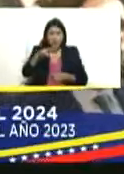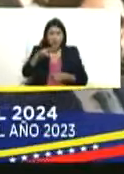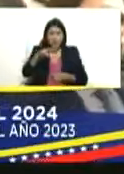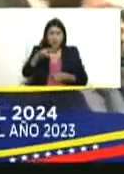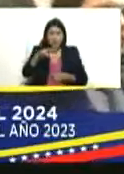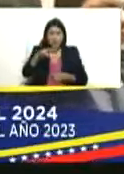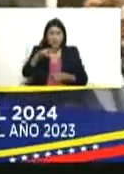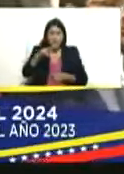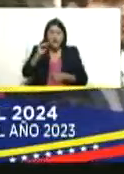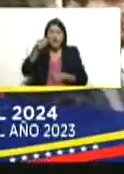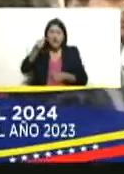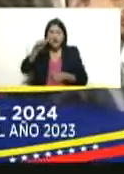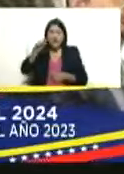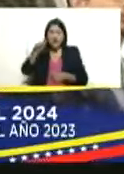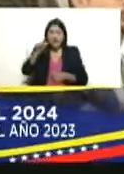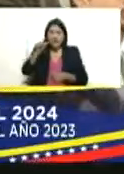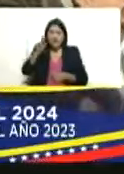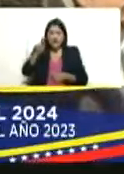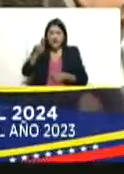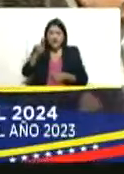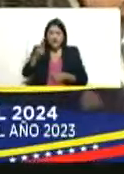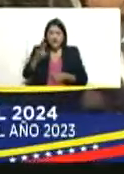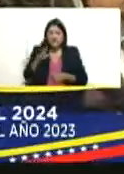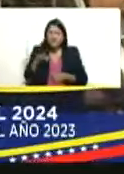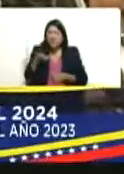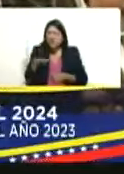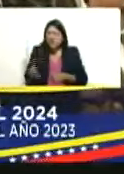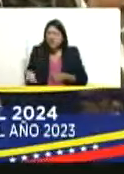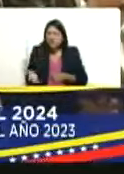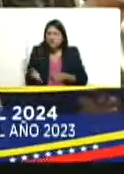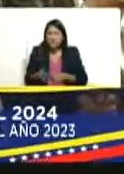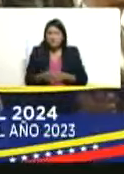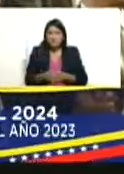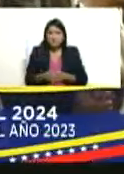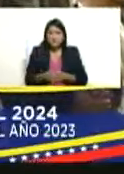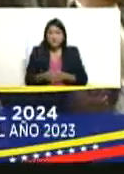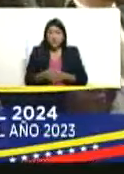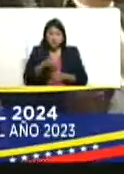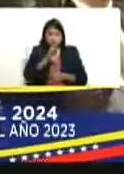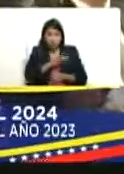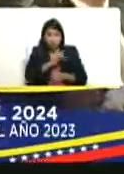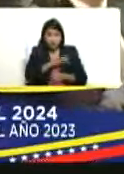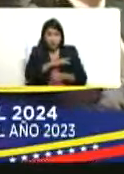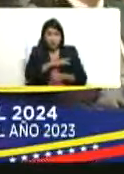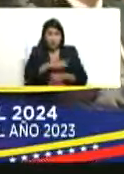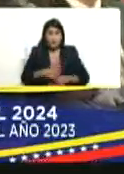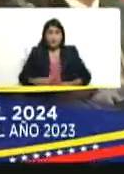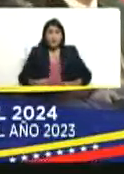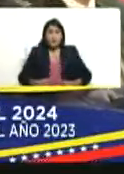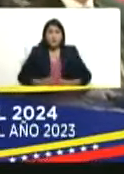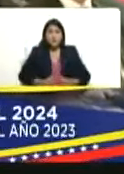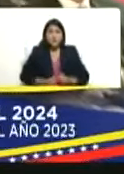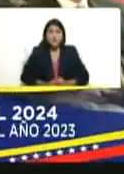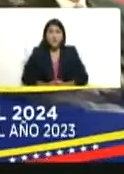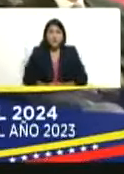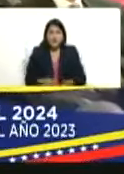¿En Qatar? ¿En dónde? ¿En Chile? ¿En